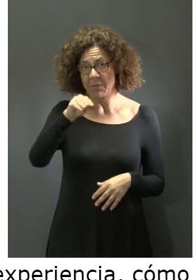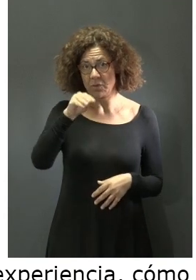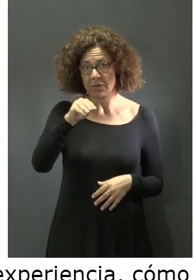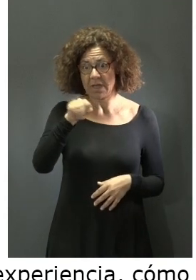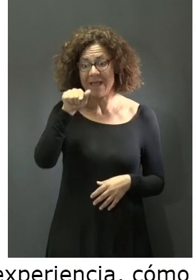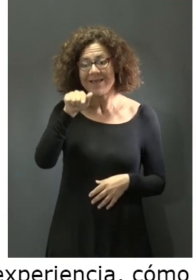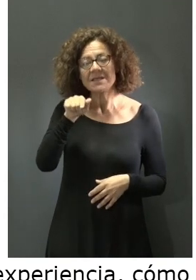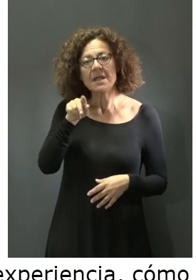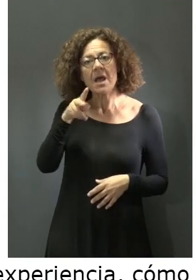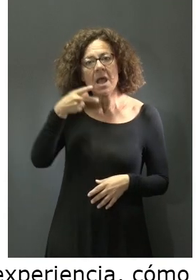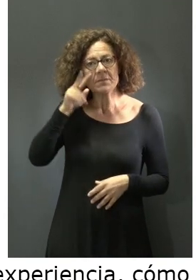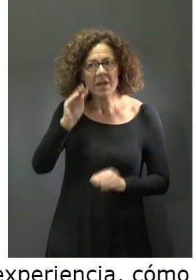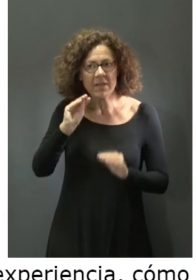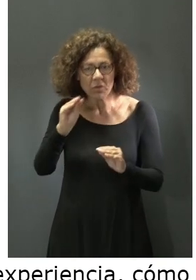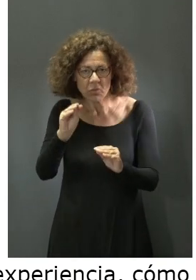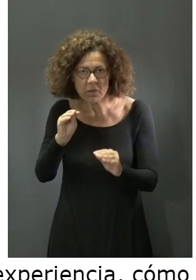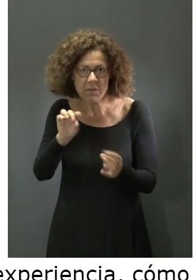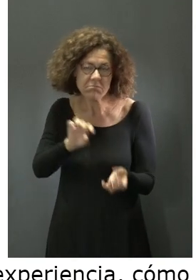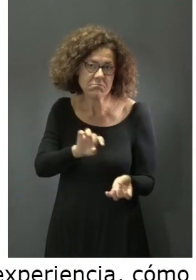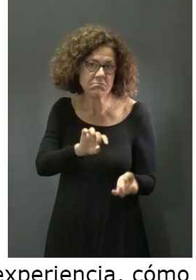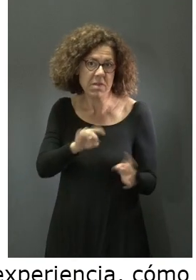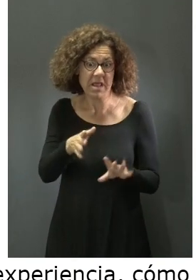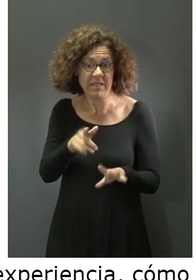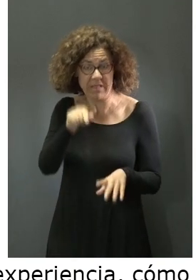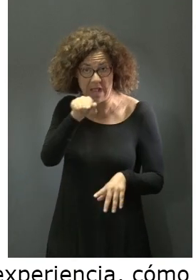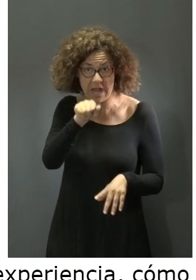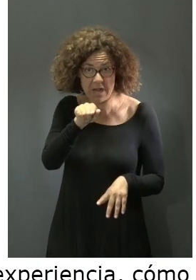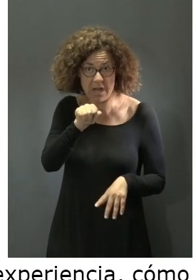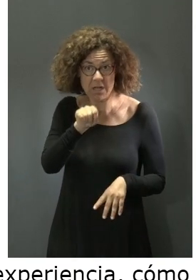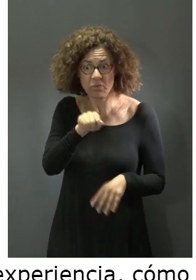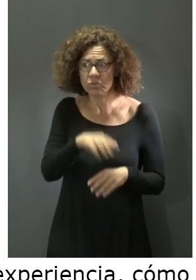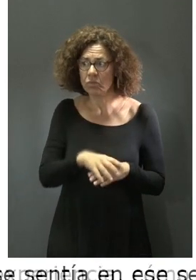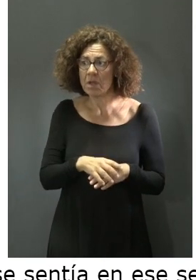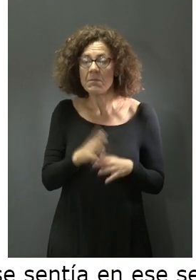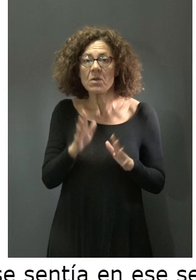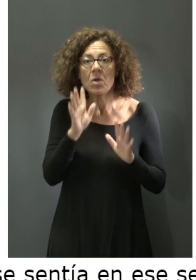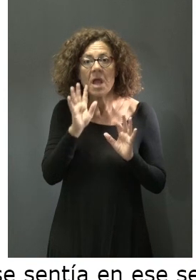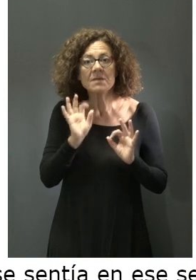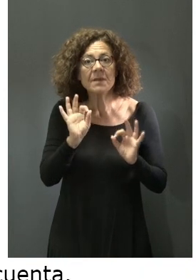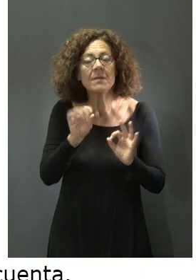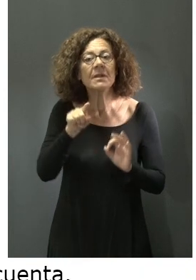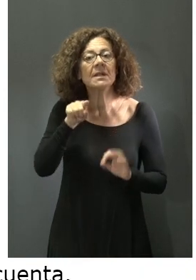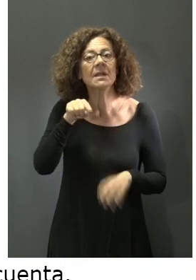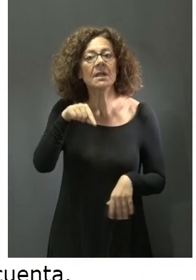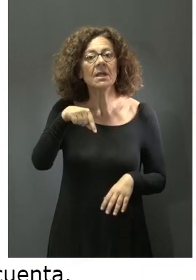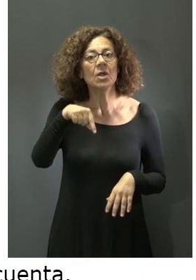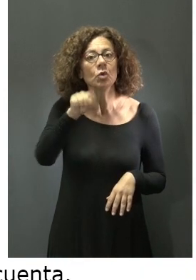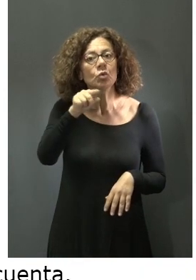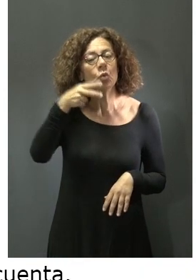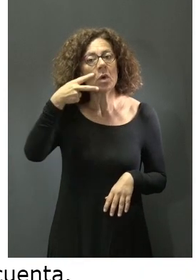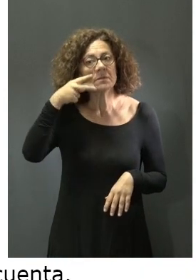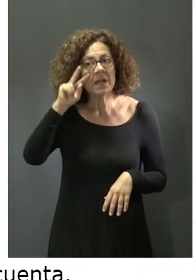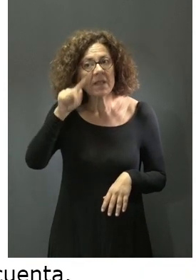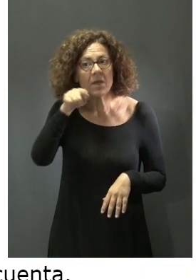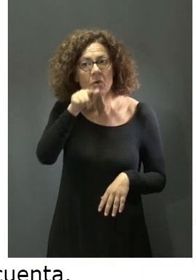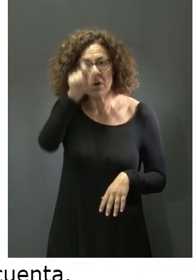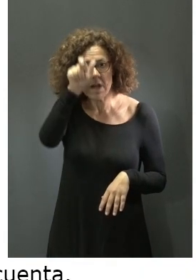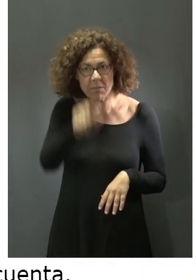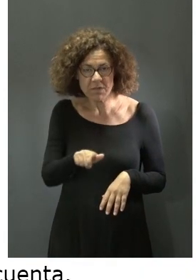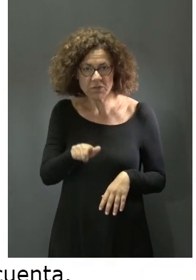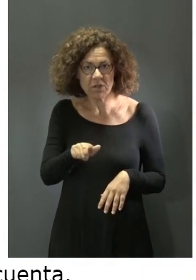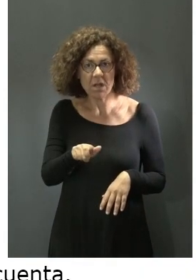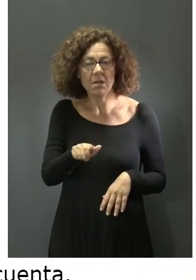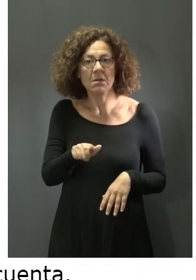sobre esta experiencia que es similar a la tuya, pero evidentemente sobre tu propia experiencia con esta persona